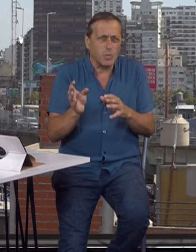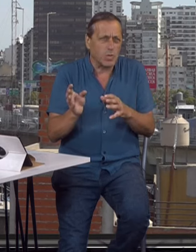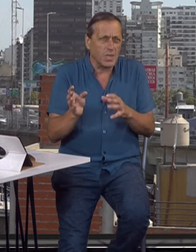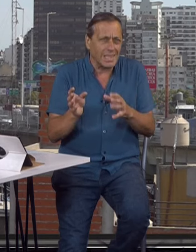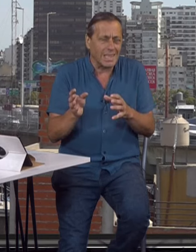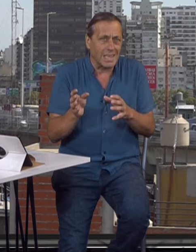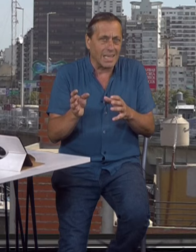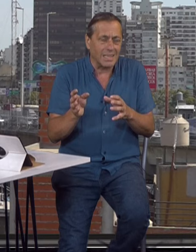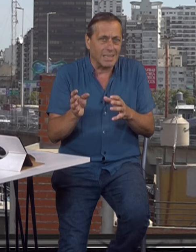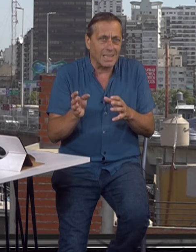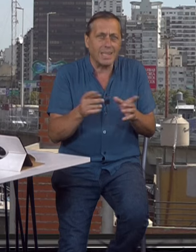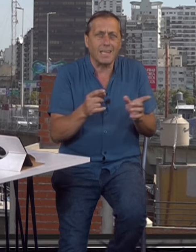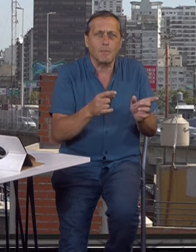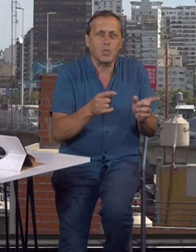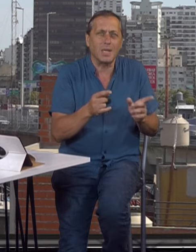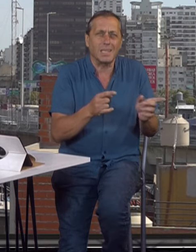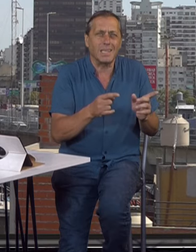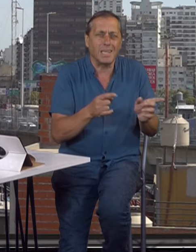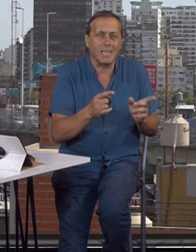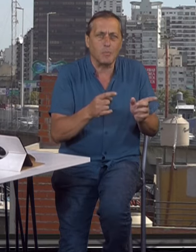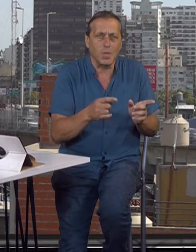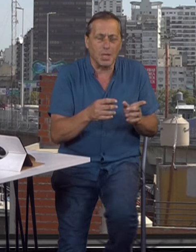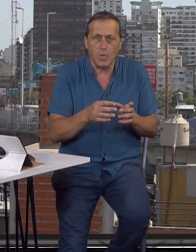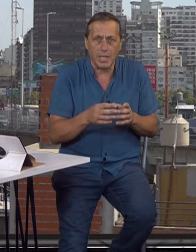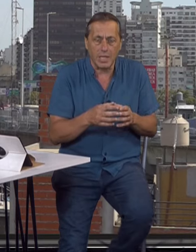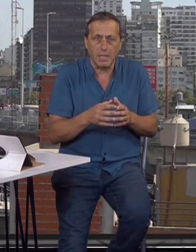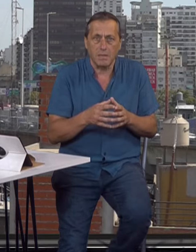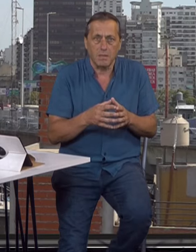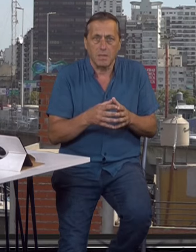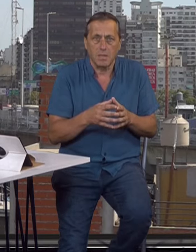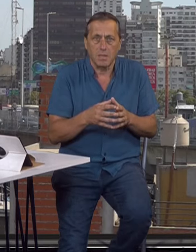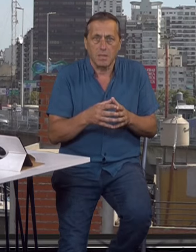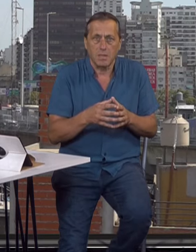pero es una situación distinta esa de la persona que tiene que ir a pedir a una esquina.